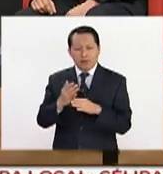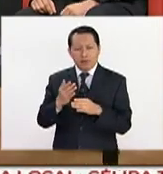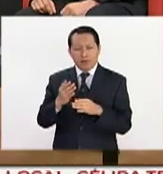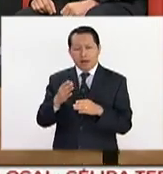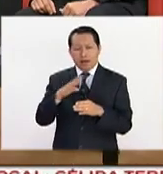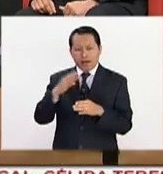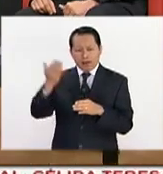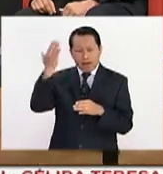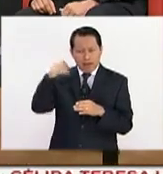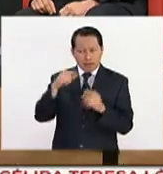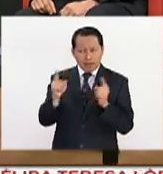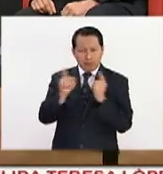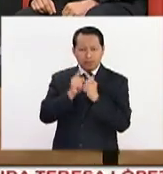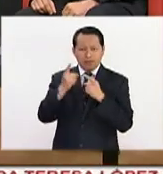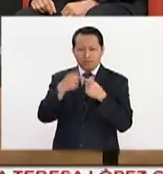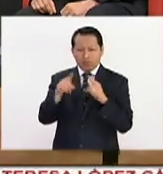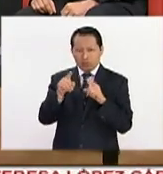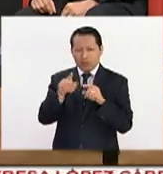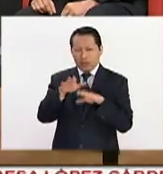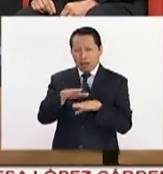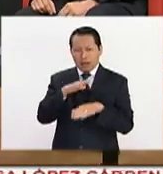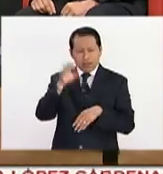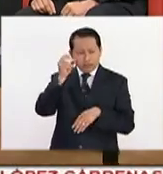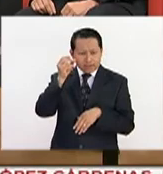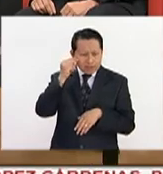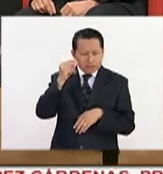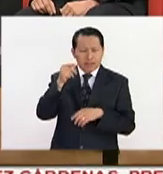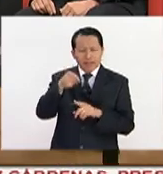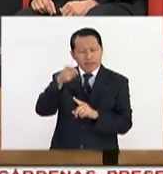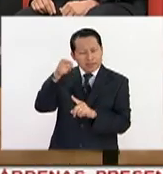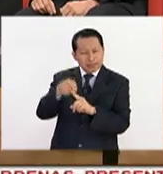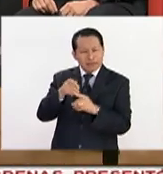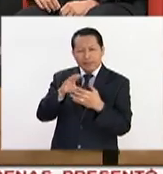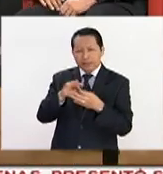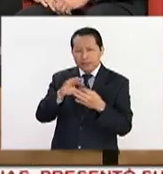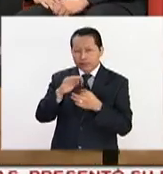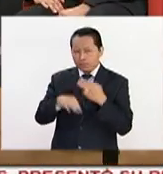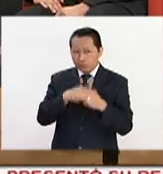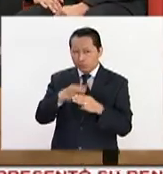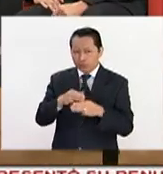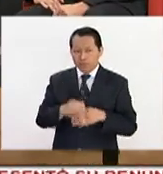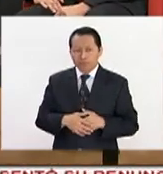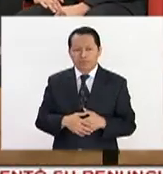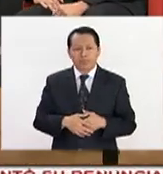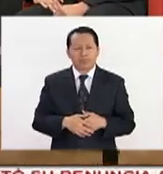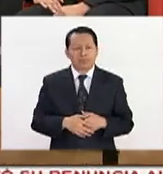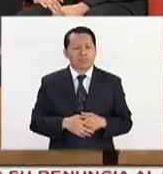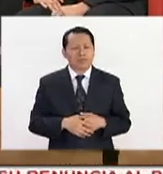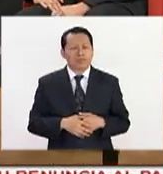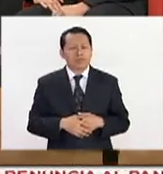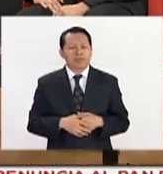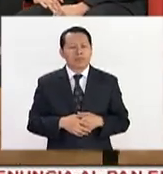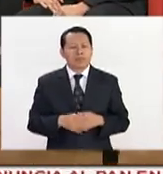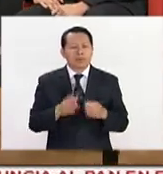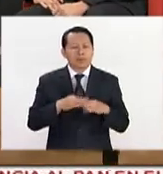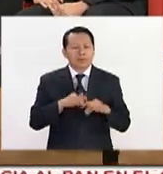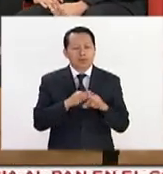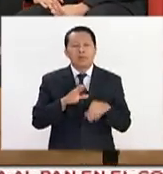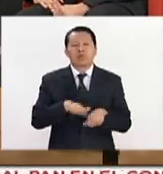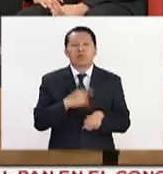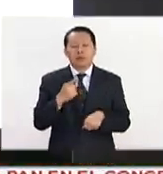otros anteriores encuentros con respecto a China y ese punto específico del mundo. Es muy importante lo que me comentas